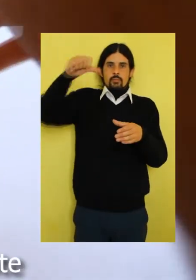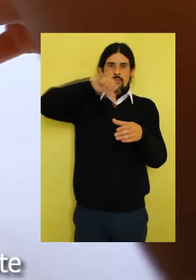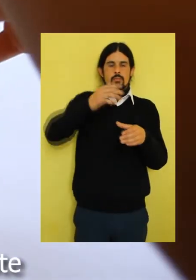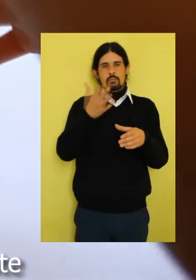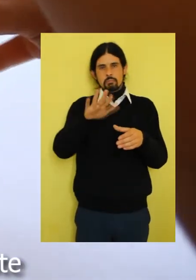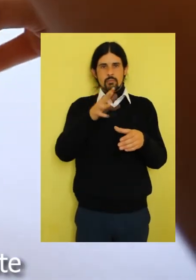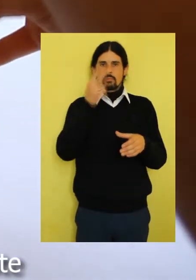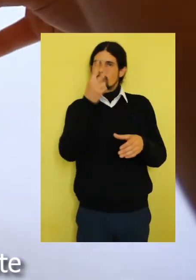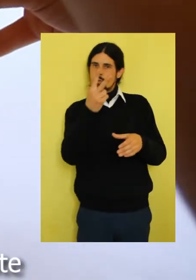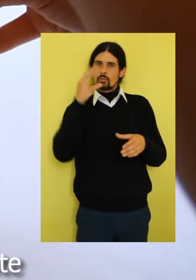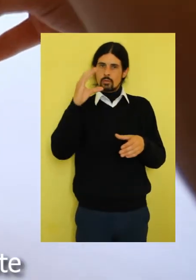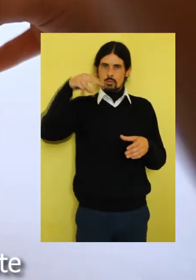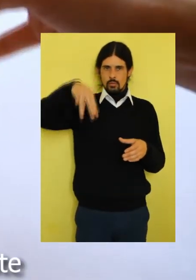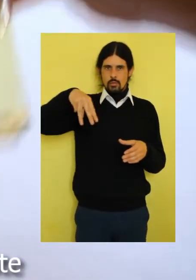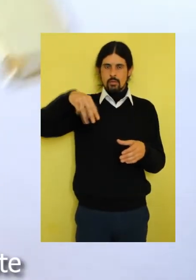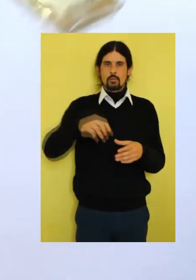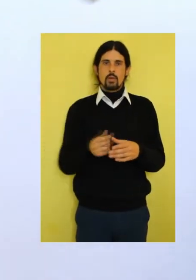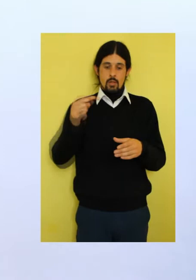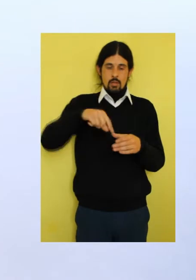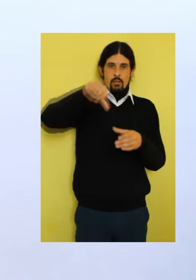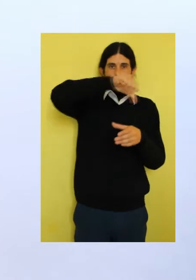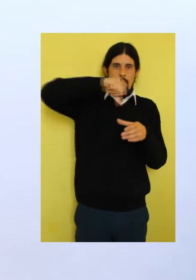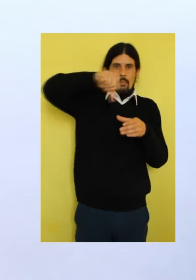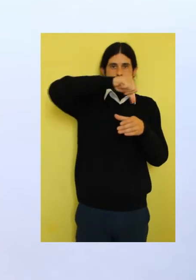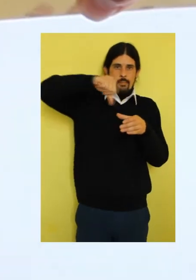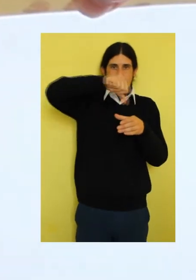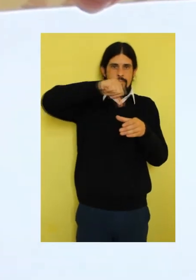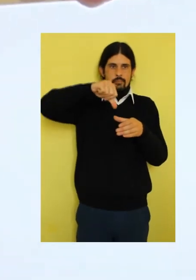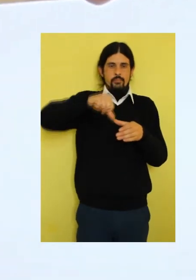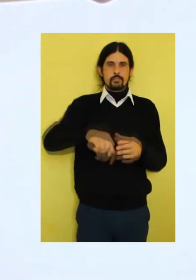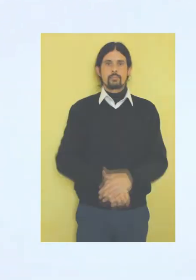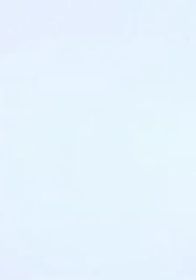Echamos aproximadamente 2 centímetros de aceite dentro del frasco con agua.